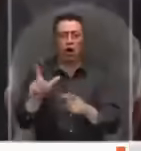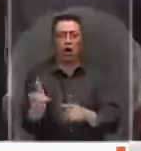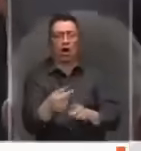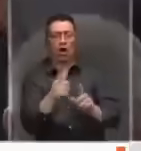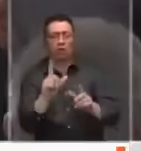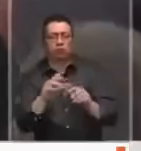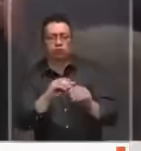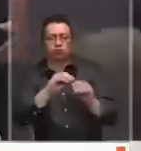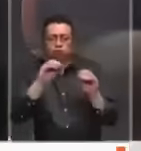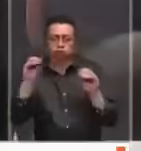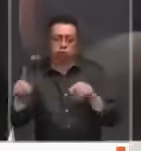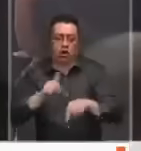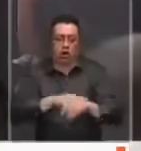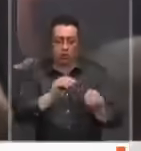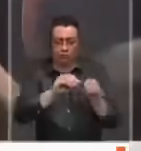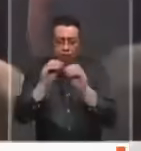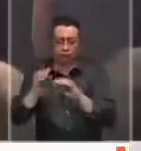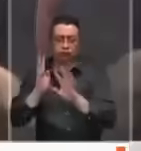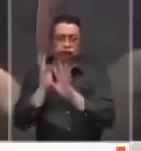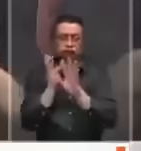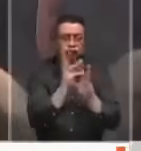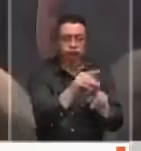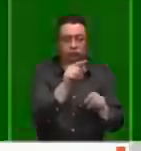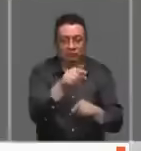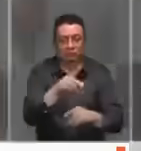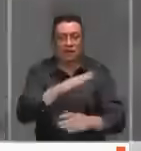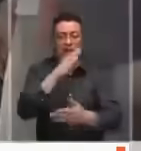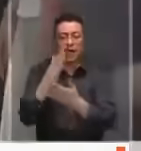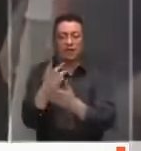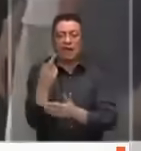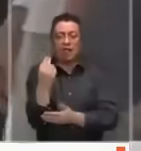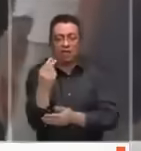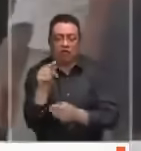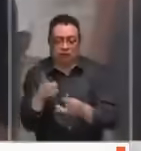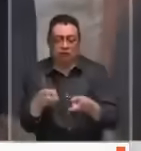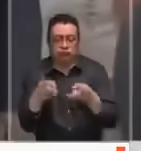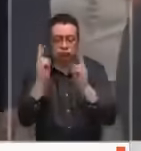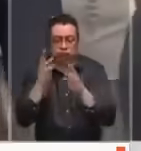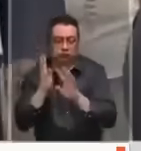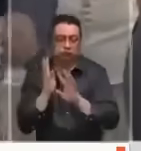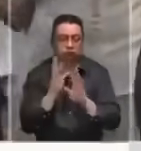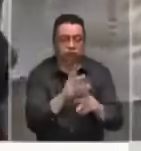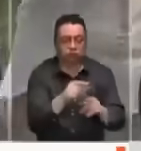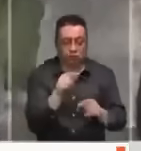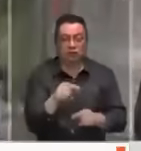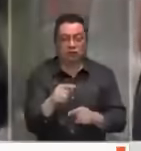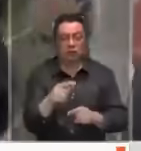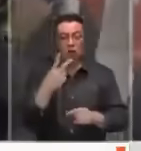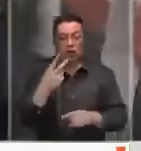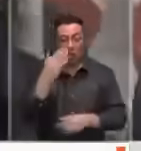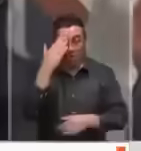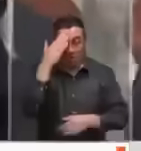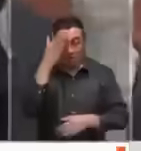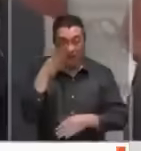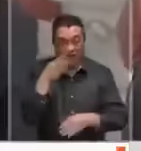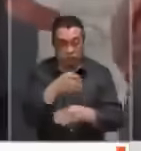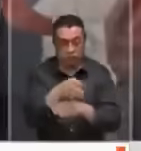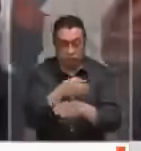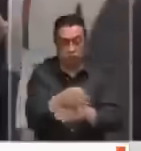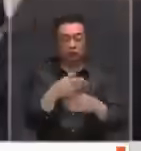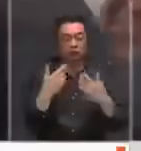se extendió el horario en el ex Congreso Nacional para que más personas pudiesen... ¿En las dos jornadas? Sí, en las dos jornadas pudiesen